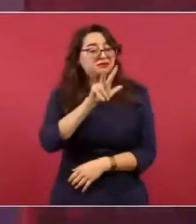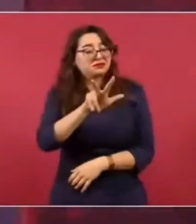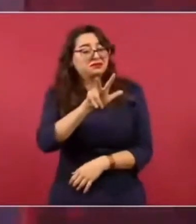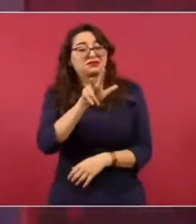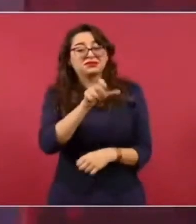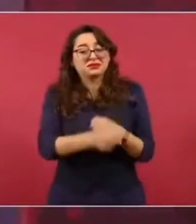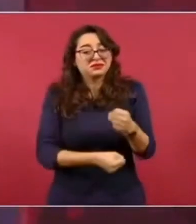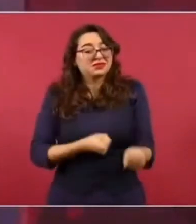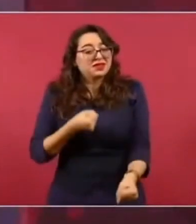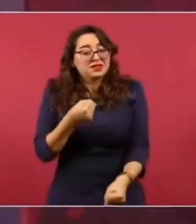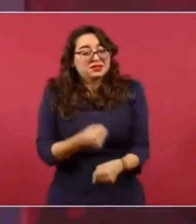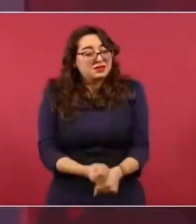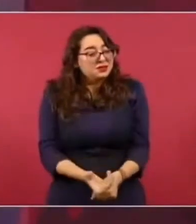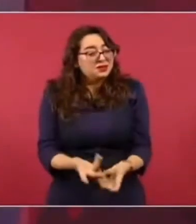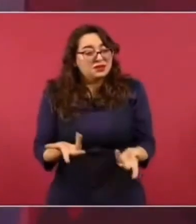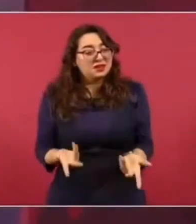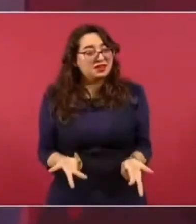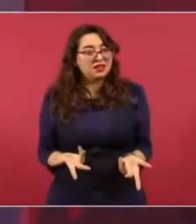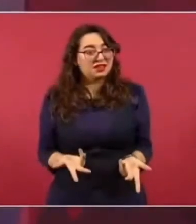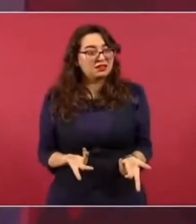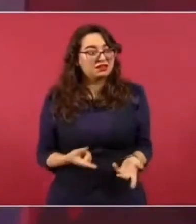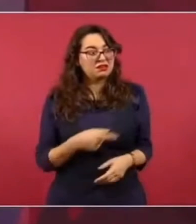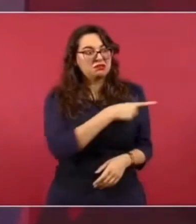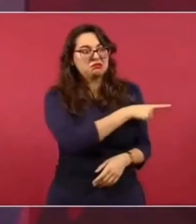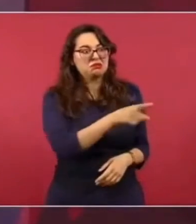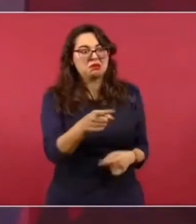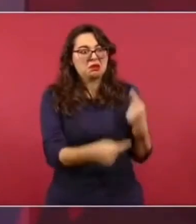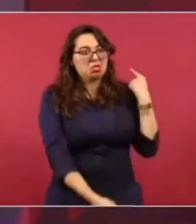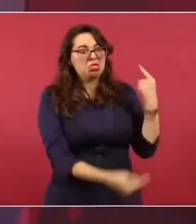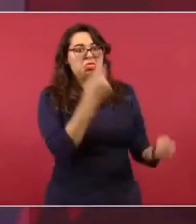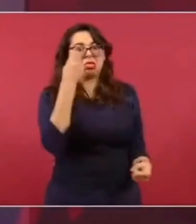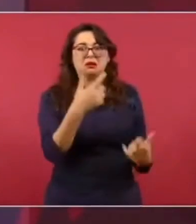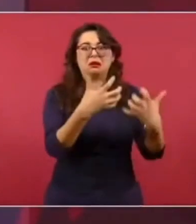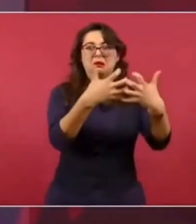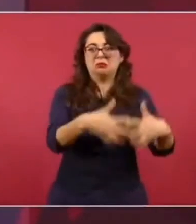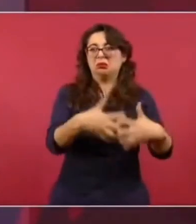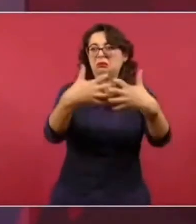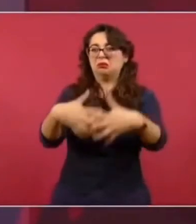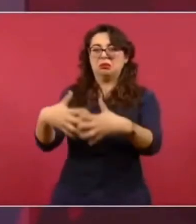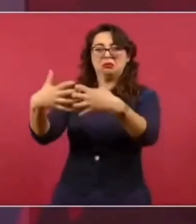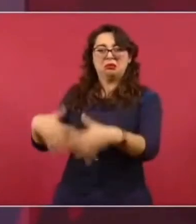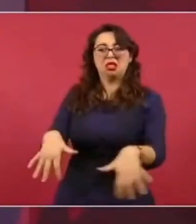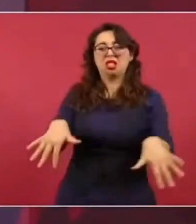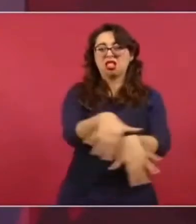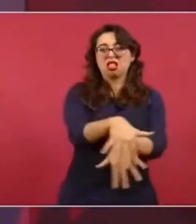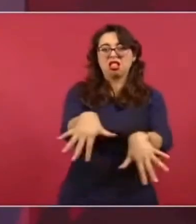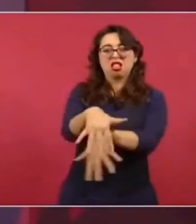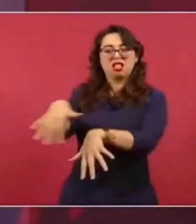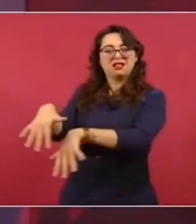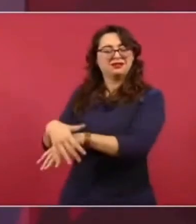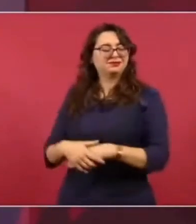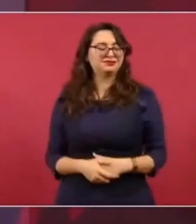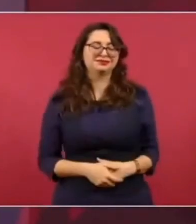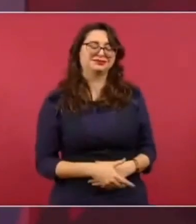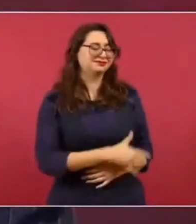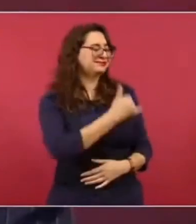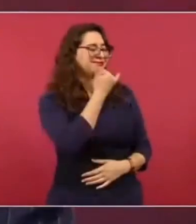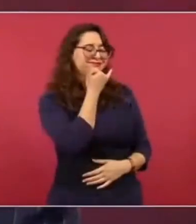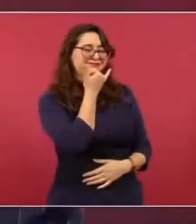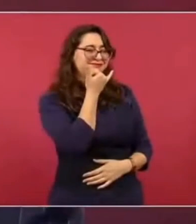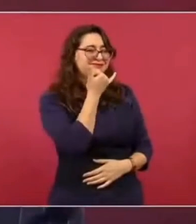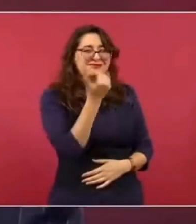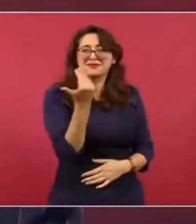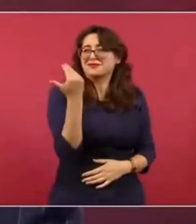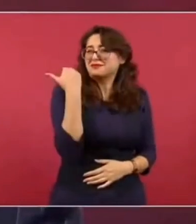pero eso, ¿saben cuál es el promedio de vida útil de las plantas de la Comisión Federal de